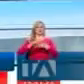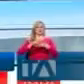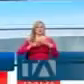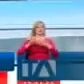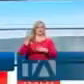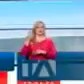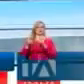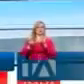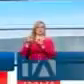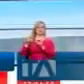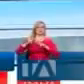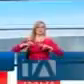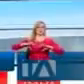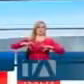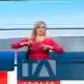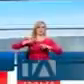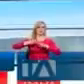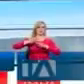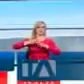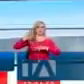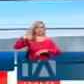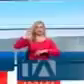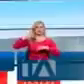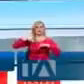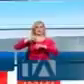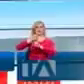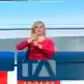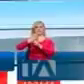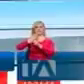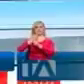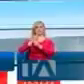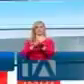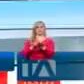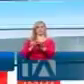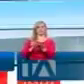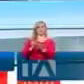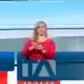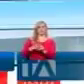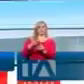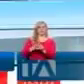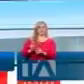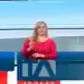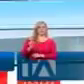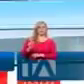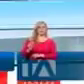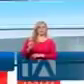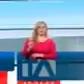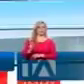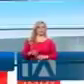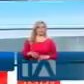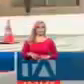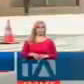del hospital Teodoro Maldonado Carbo. Ellos continúan enrolados y cobrando su sueldo en esta casa de salud.